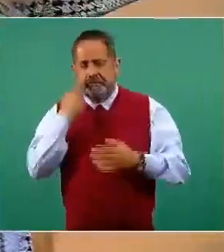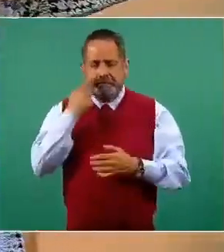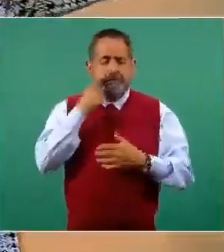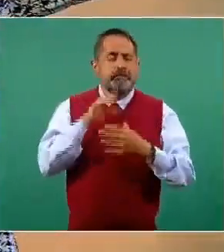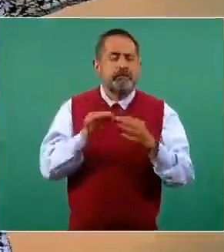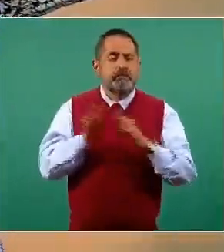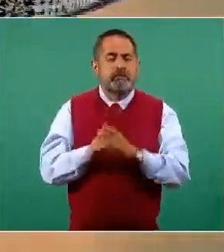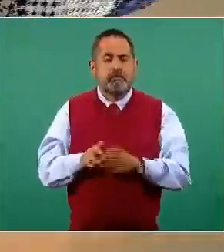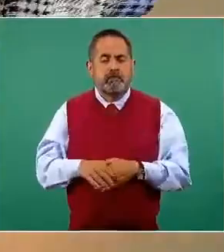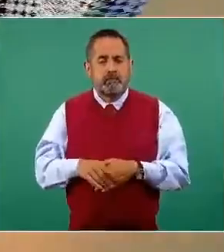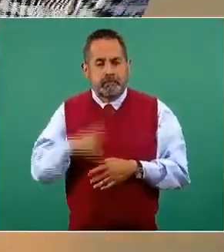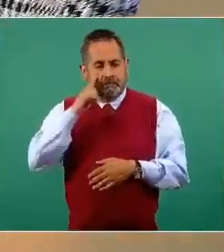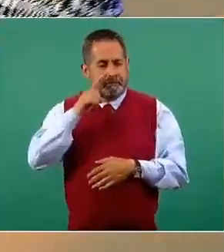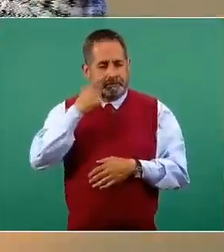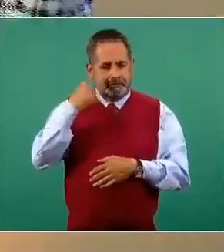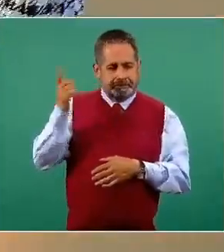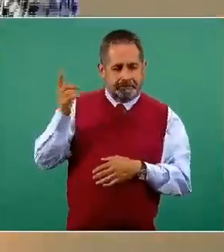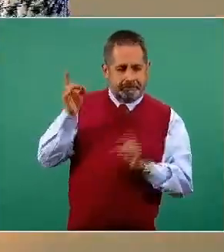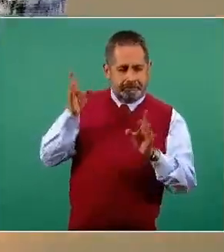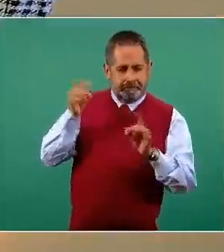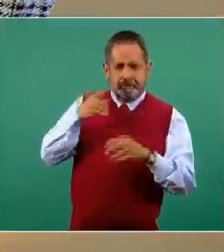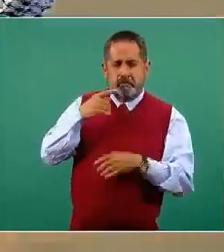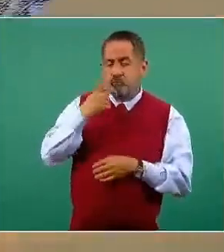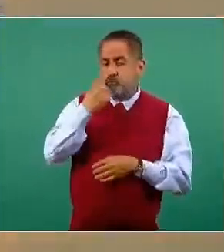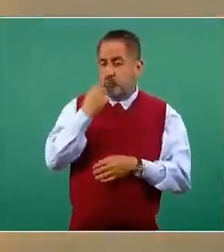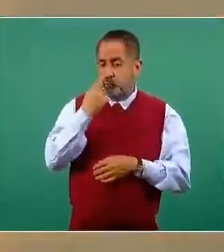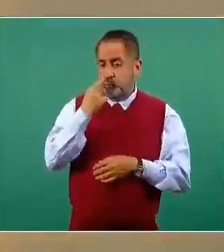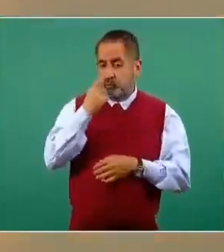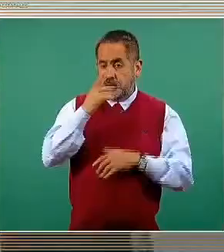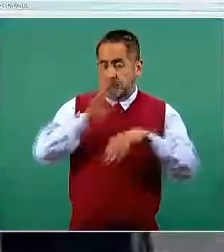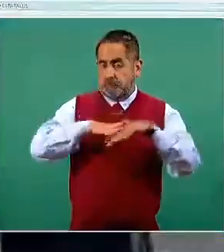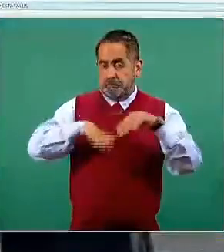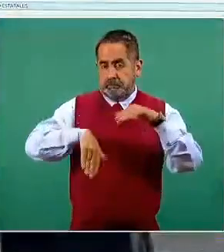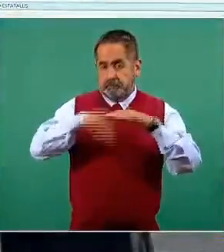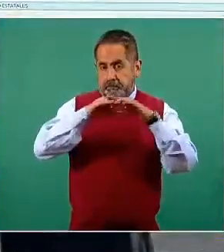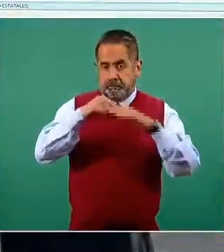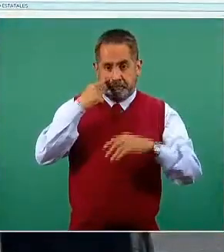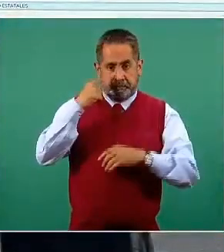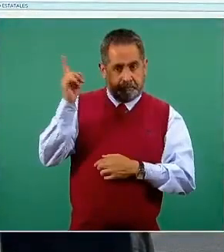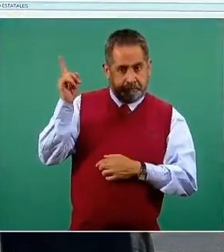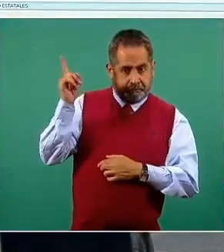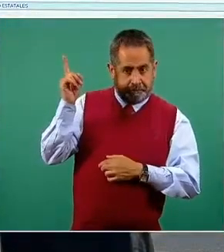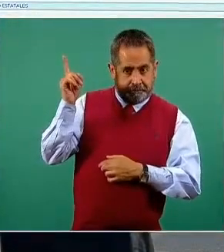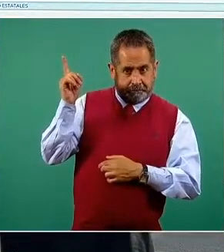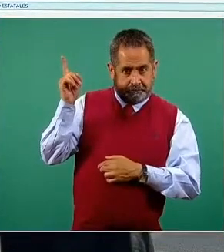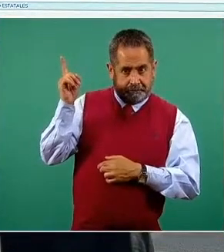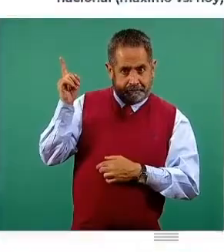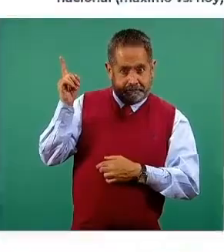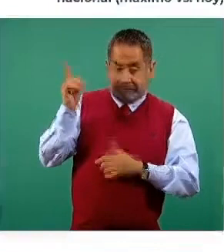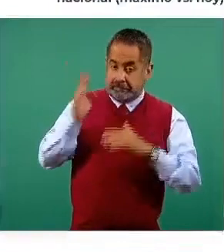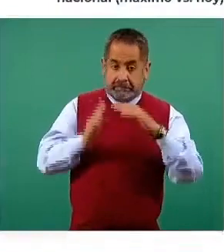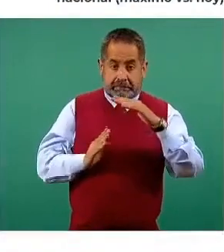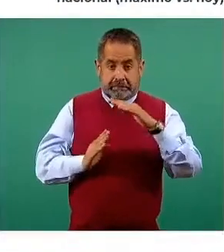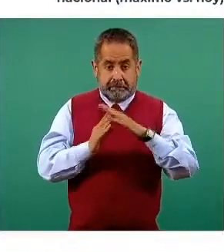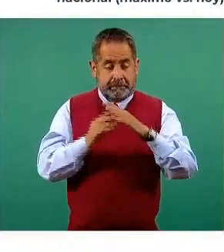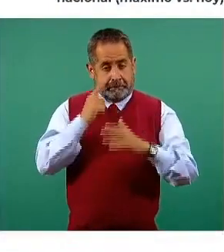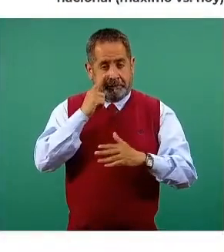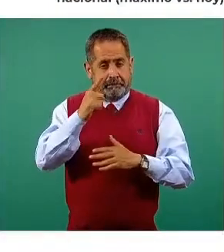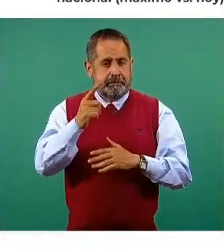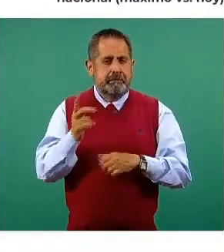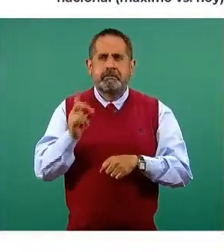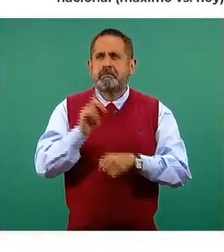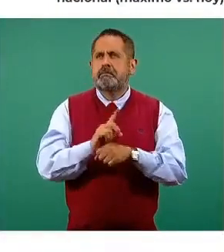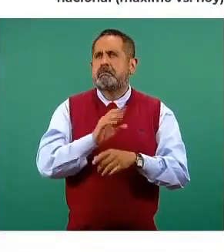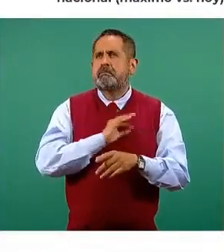identificar con una flecha en color rojo el pico máximo. Si lo podemos ver, aquí lo tenemos marcado alrededor del